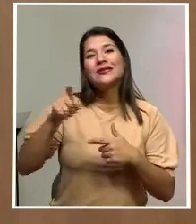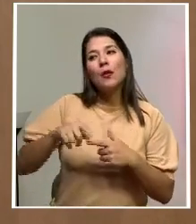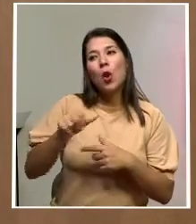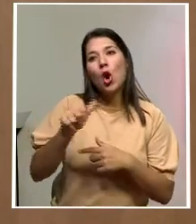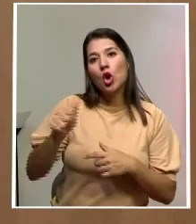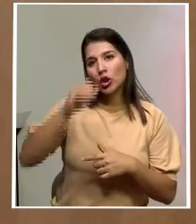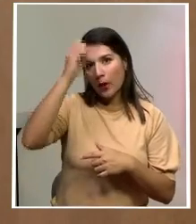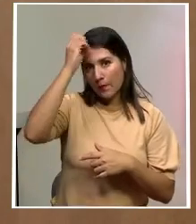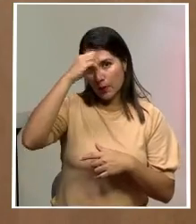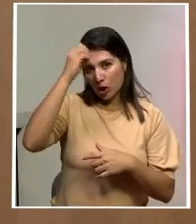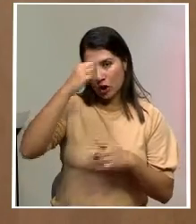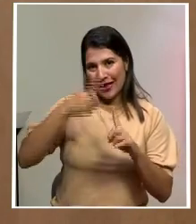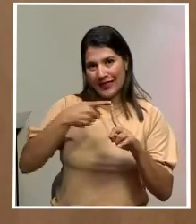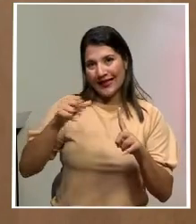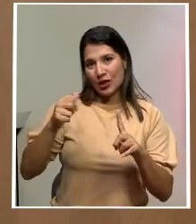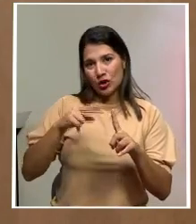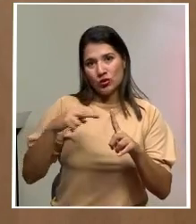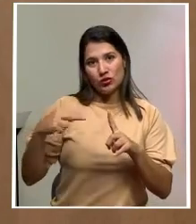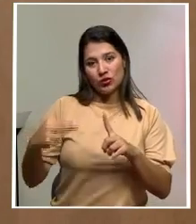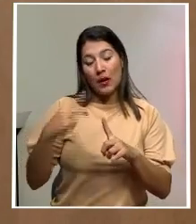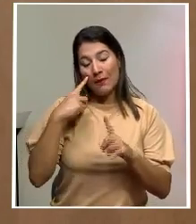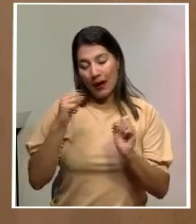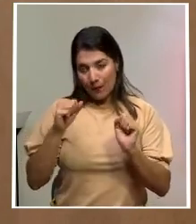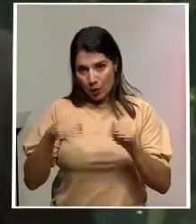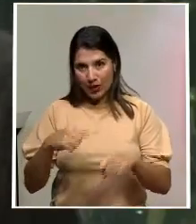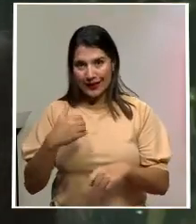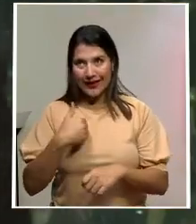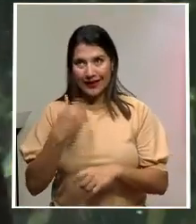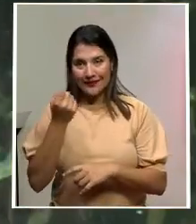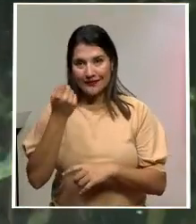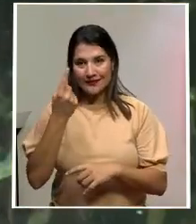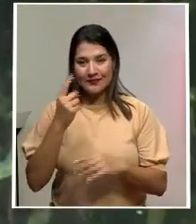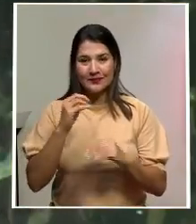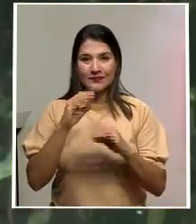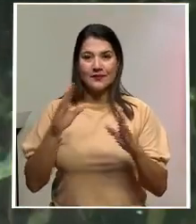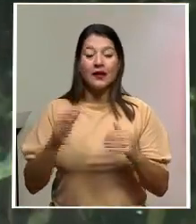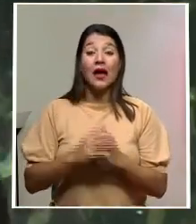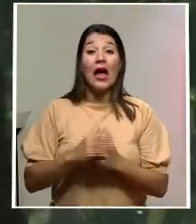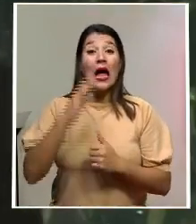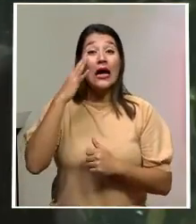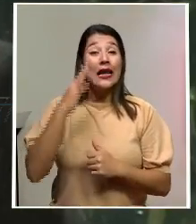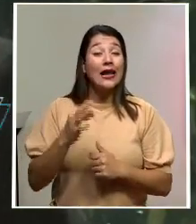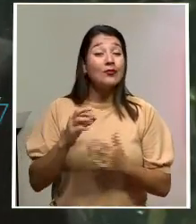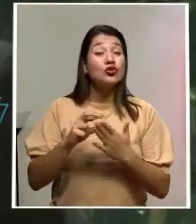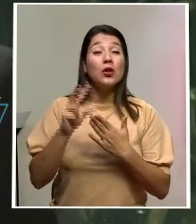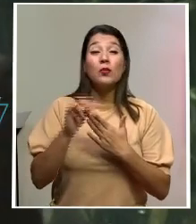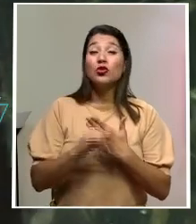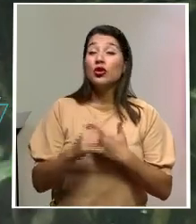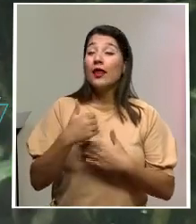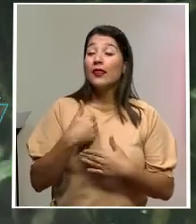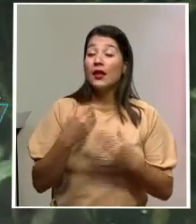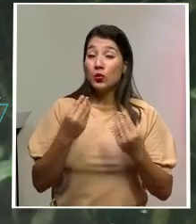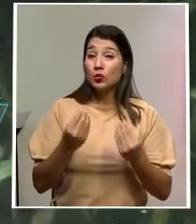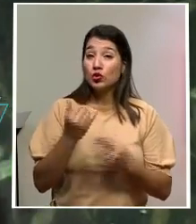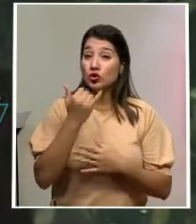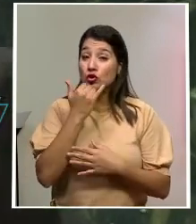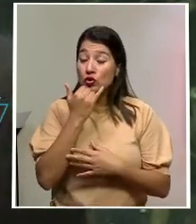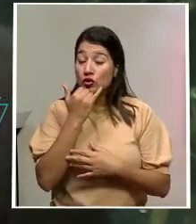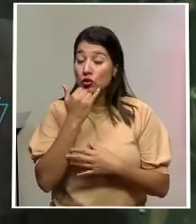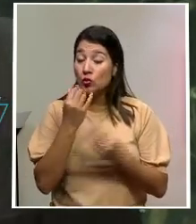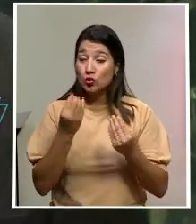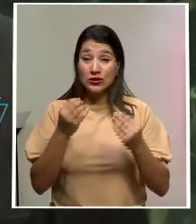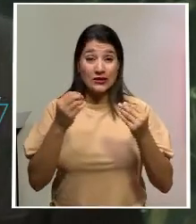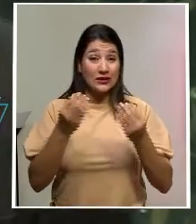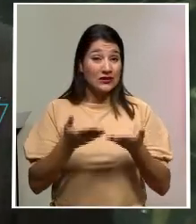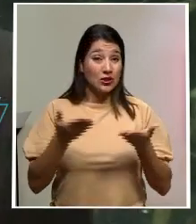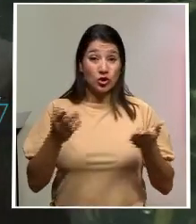la seguridad que estamos generando un proyecto equilibrado. Creemos que el proyecto está plagado de irregularidades, de errores, de inconstitucionalidades.